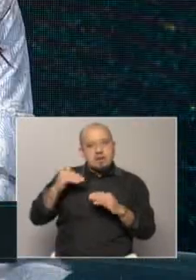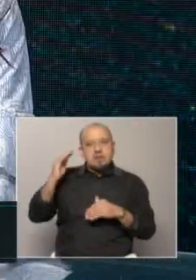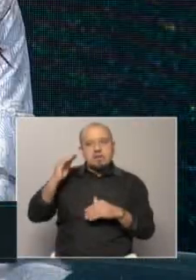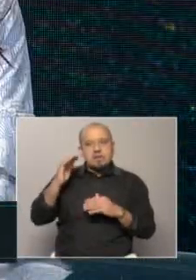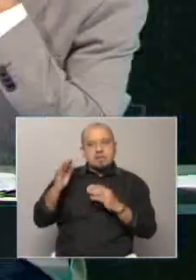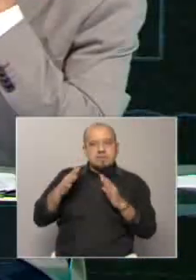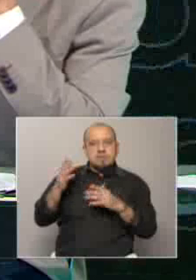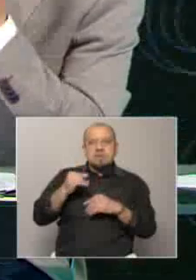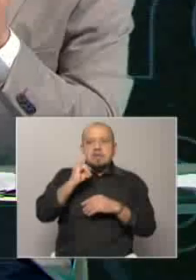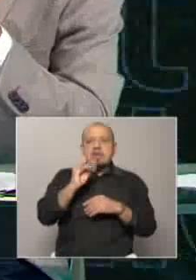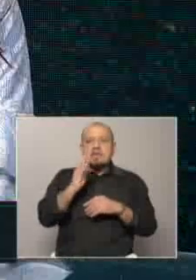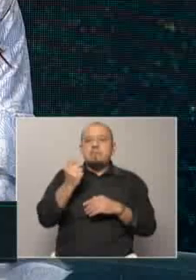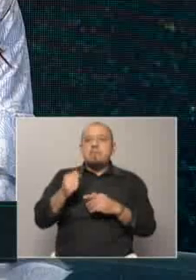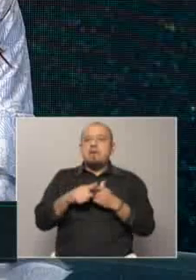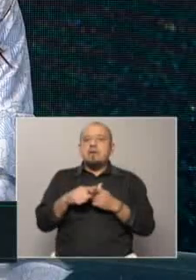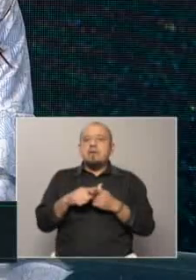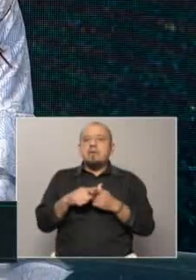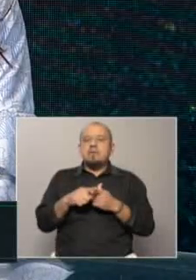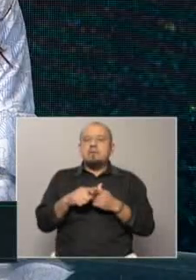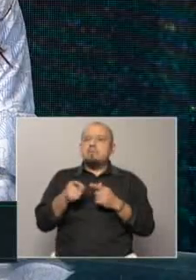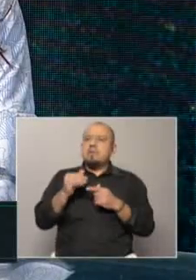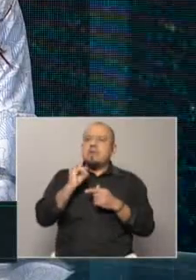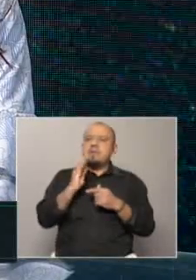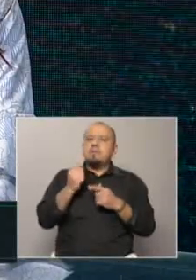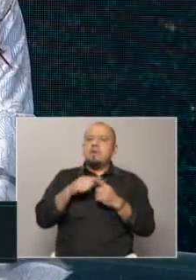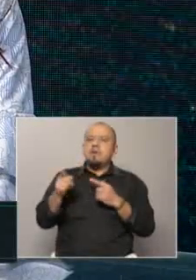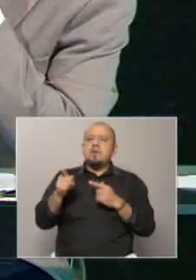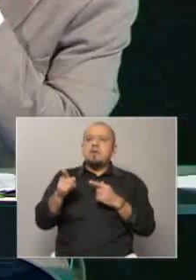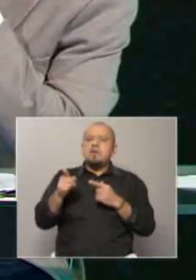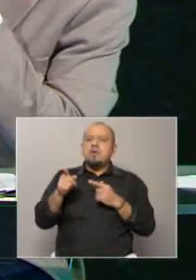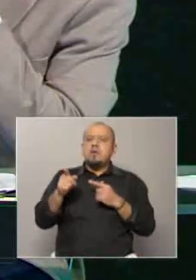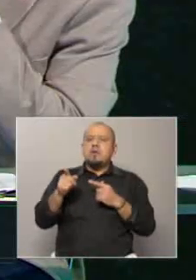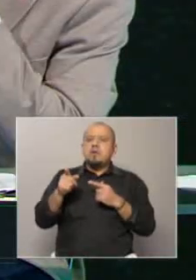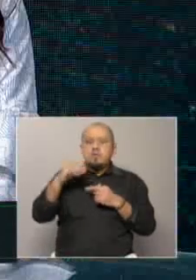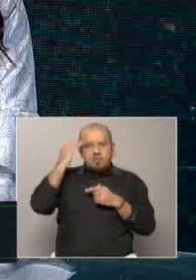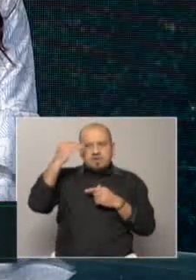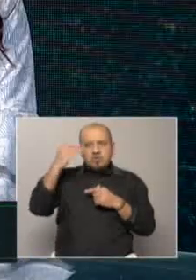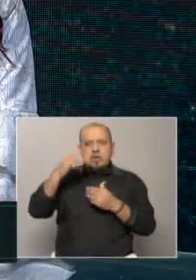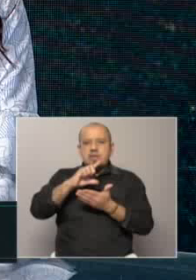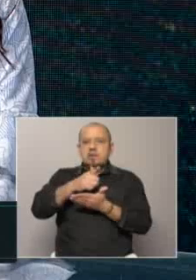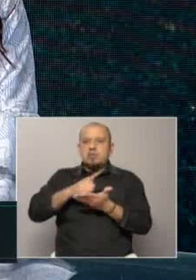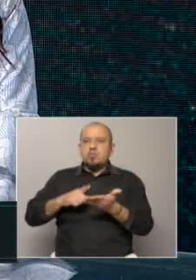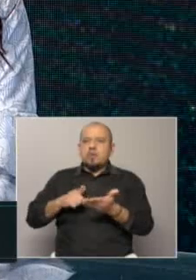Peleadora, egresada potente, de Lipa. Picante. No sé si le suma, egresada de Lipa. Gran profesora de literatura, me dijeron que es.